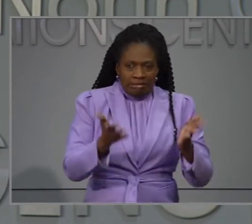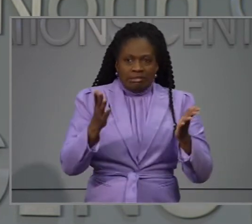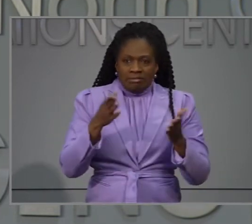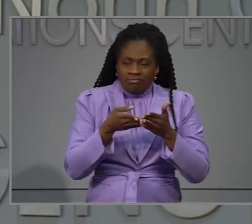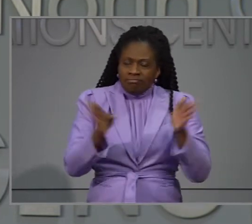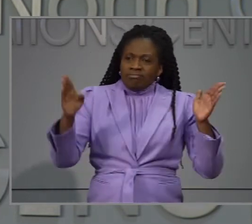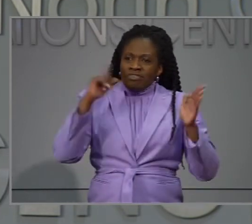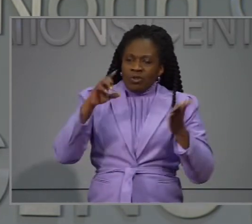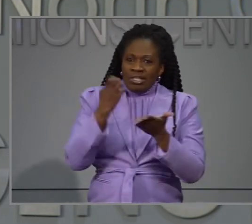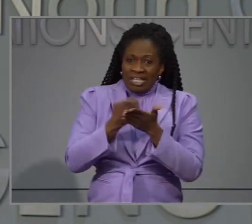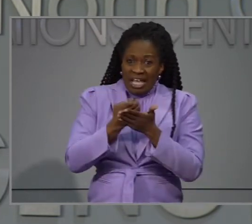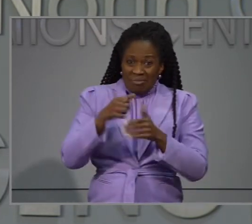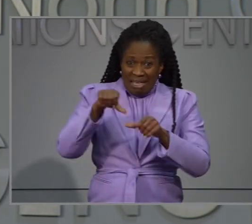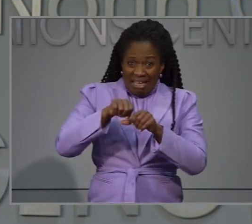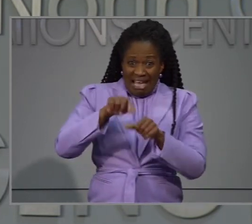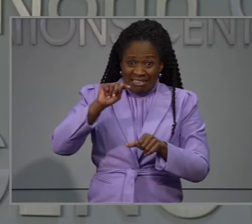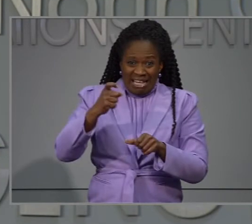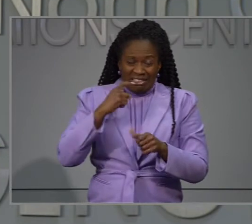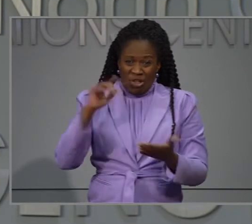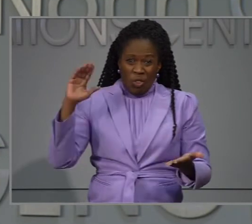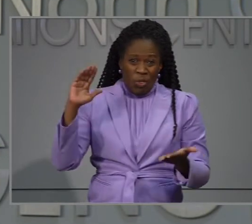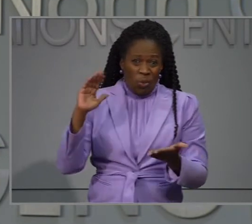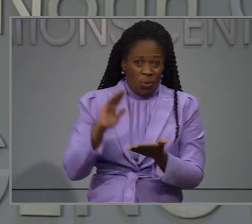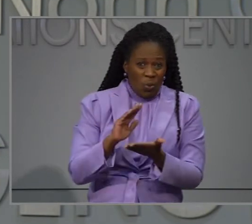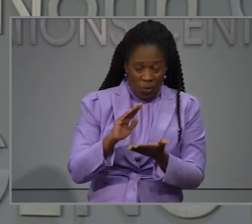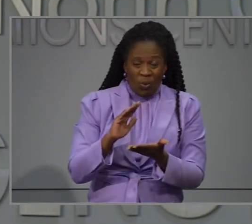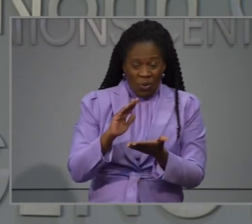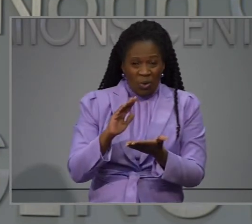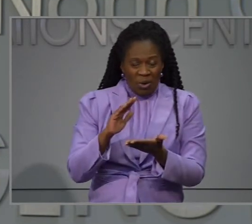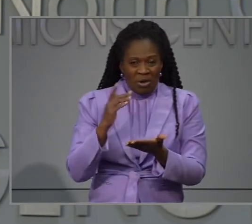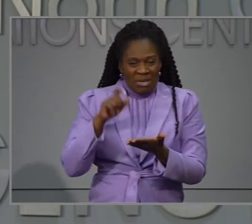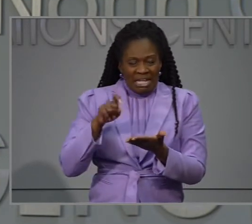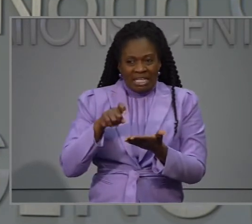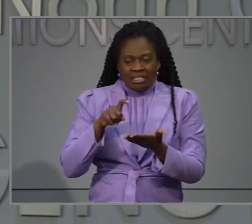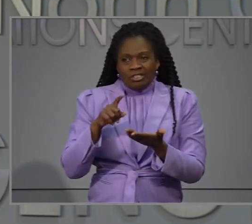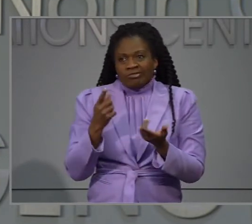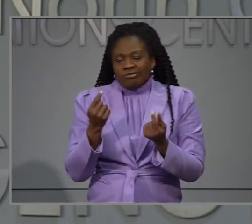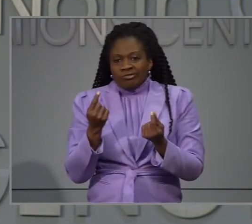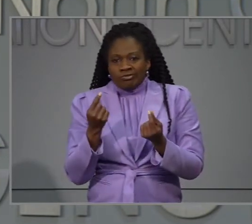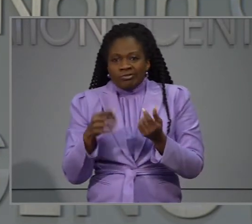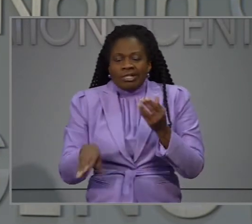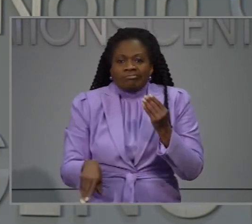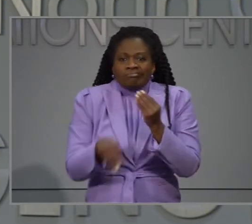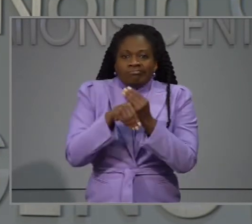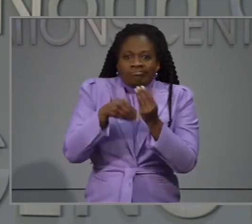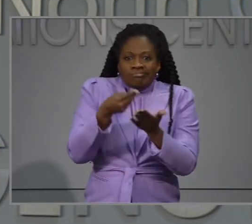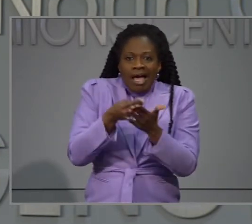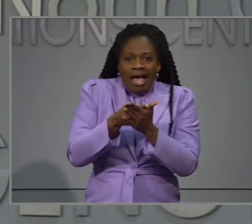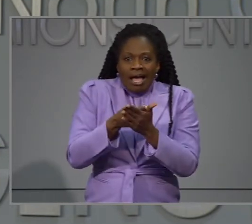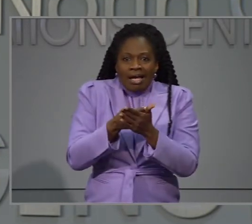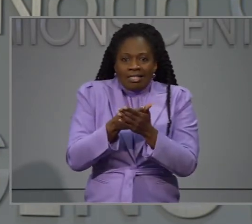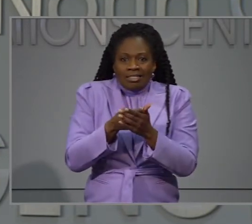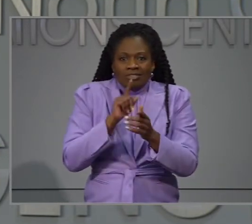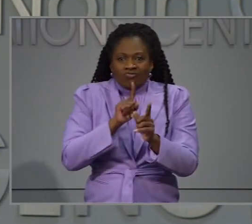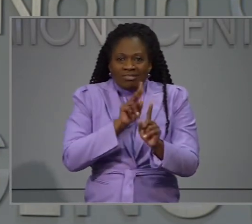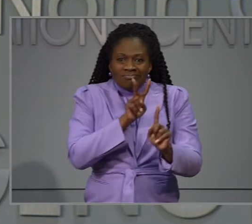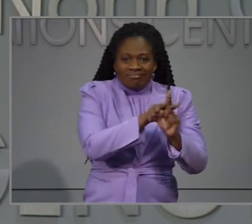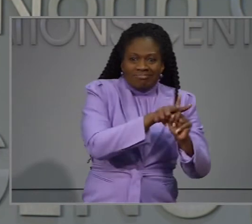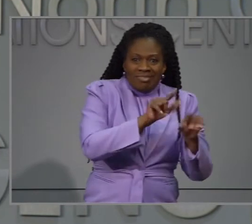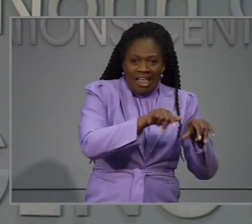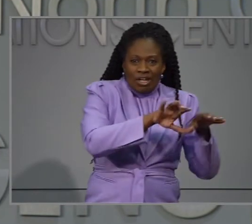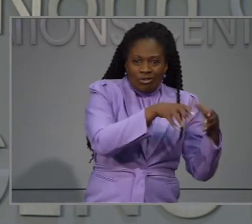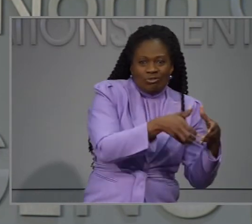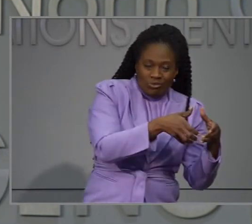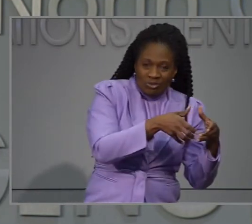a reanimar la economía los impuestos tan bajos y muchos vamos a poner también dinero